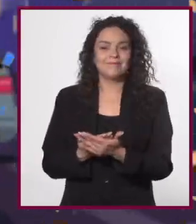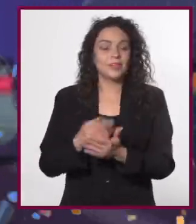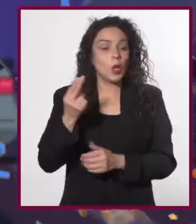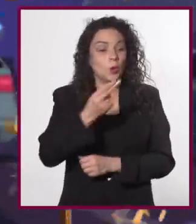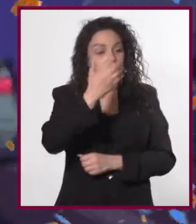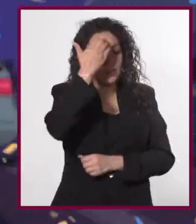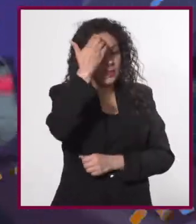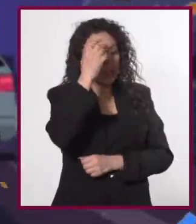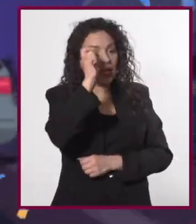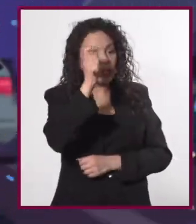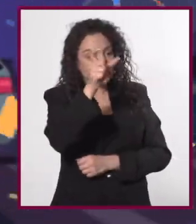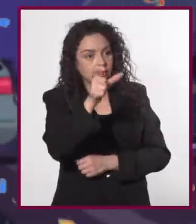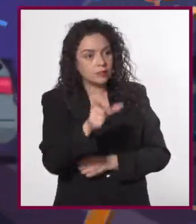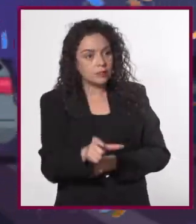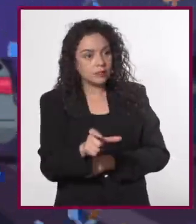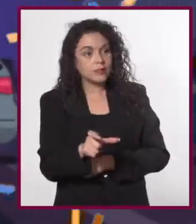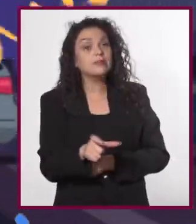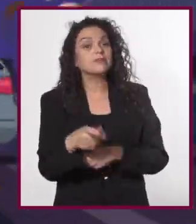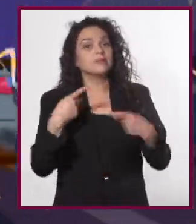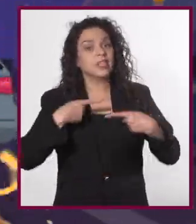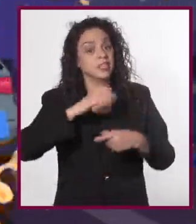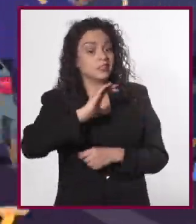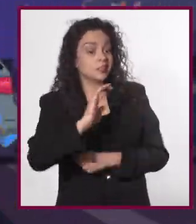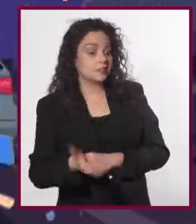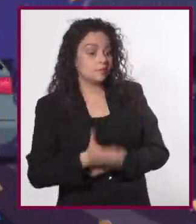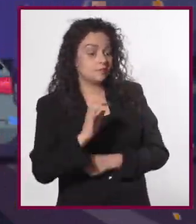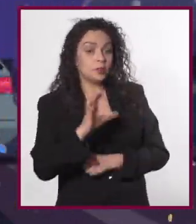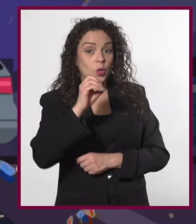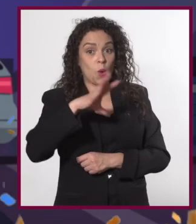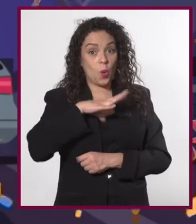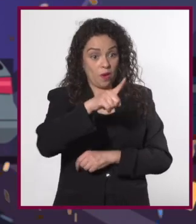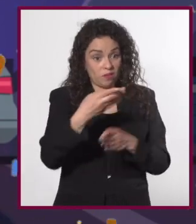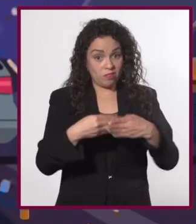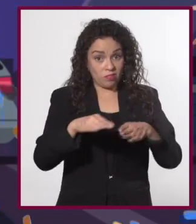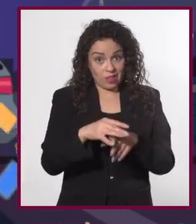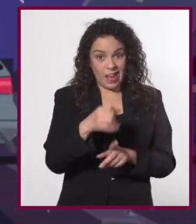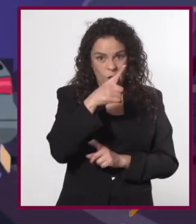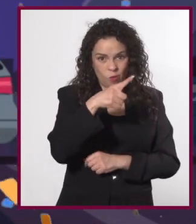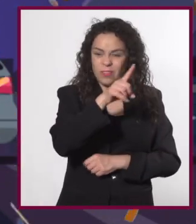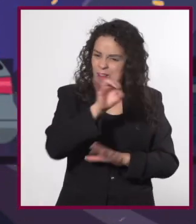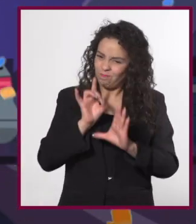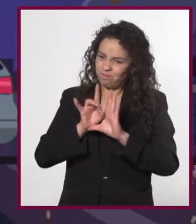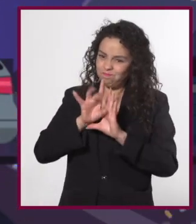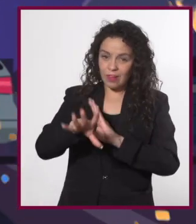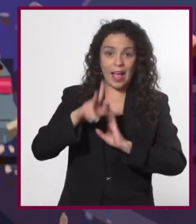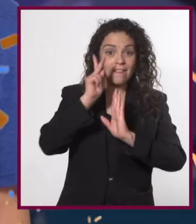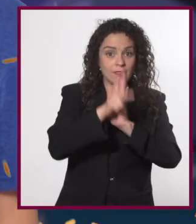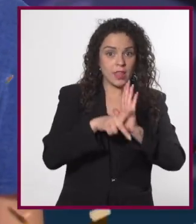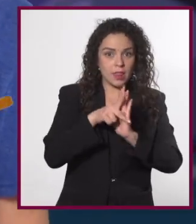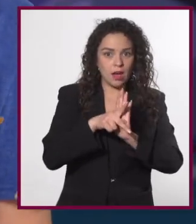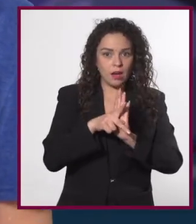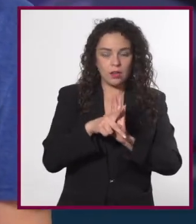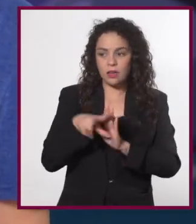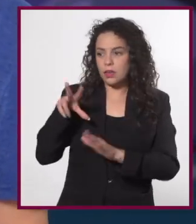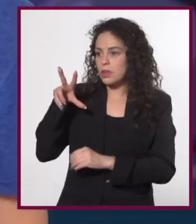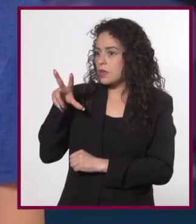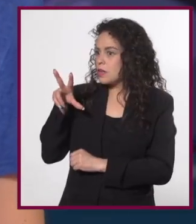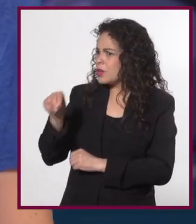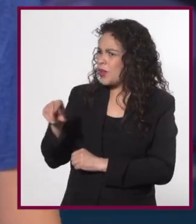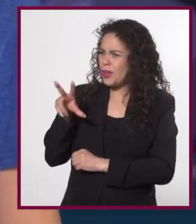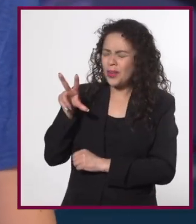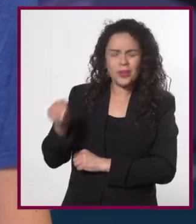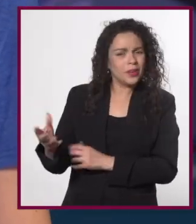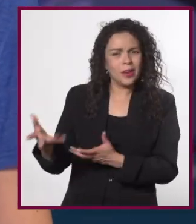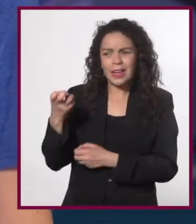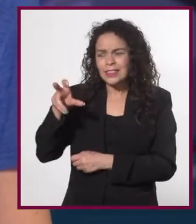también conocen a una especie de consentidos o tienen alguno en casa, manden sus videos. No. No va